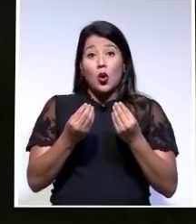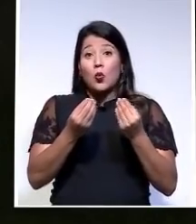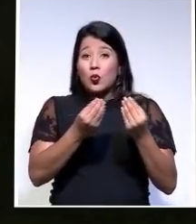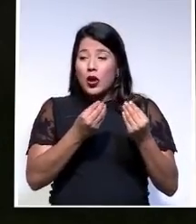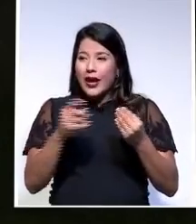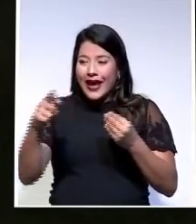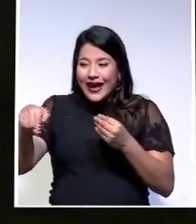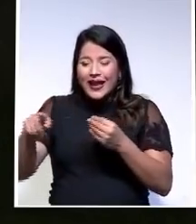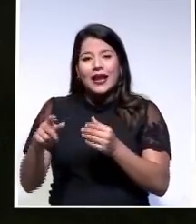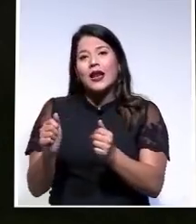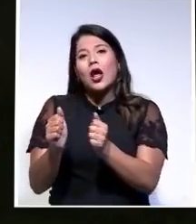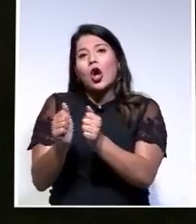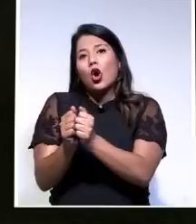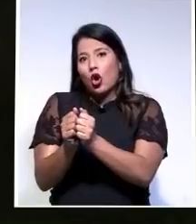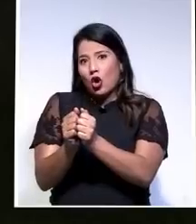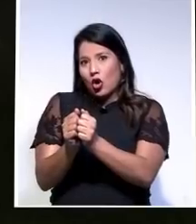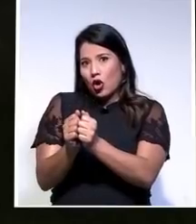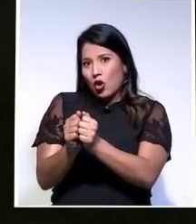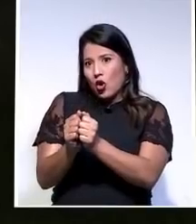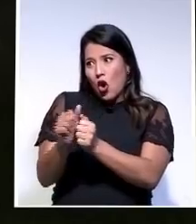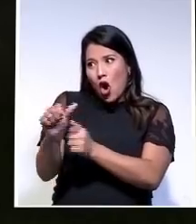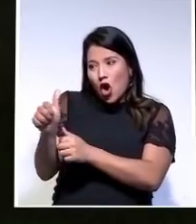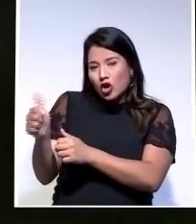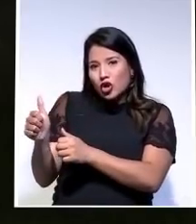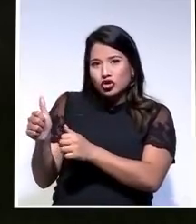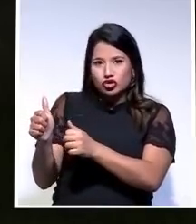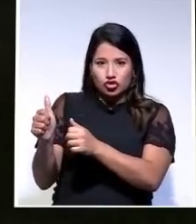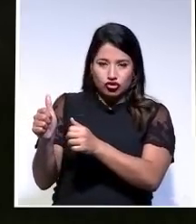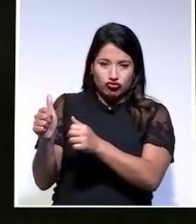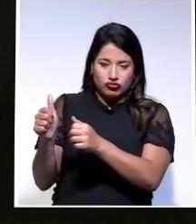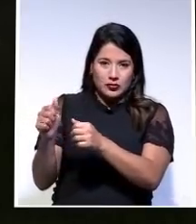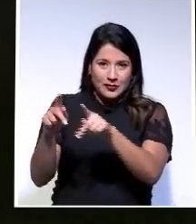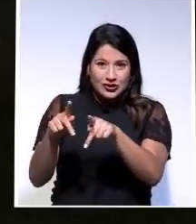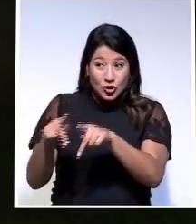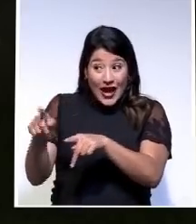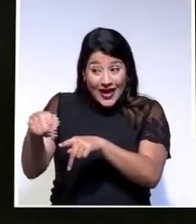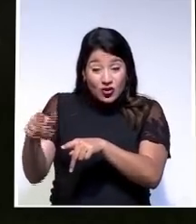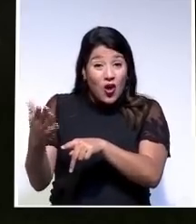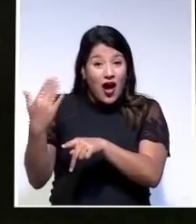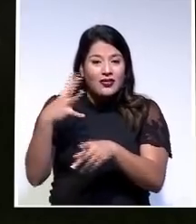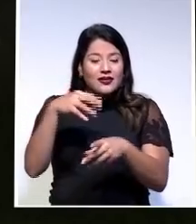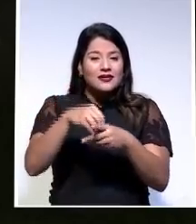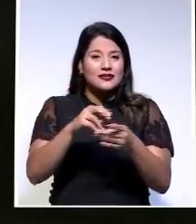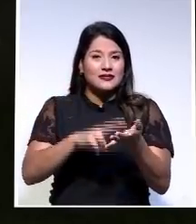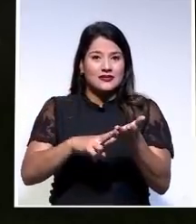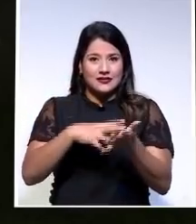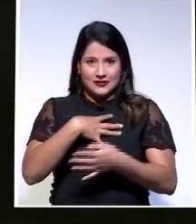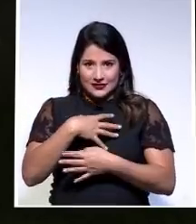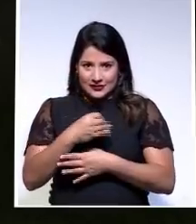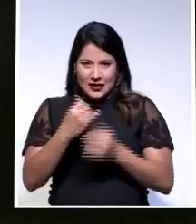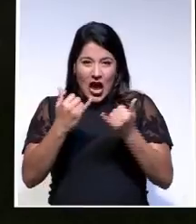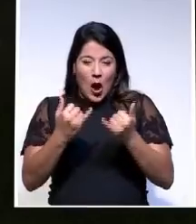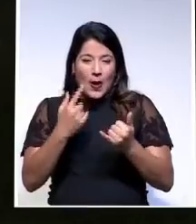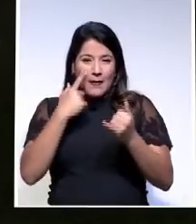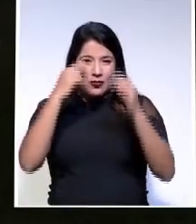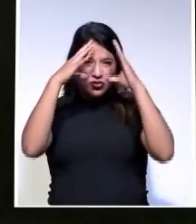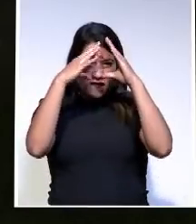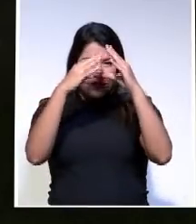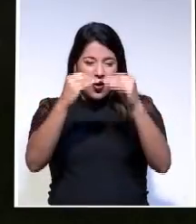Nacional. ¿Esto es un golpe o no para los verdiblancos? Vamos a ver la siguiente información y entender un poco qué piensan